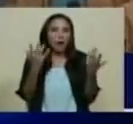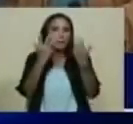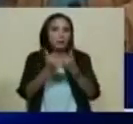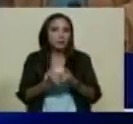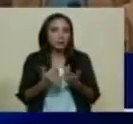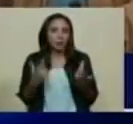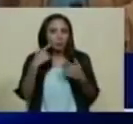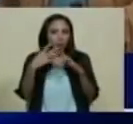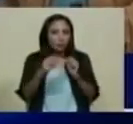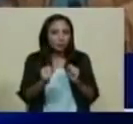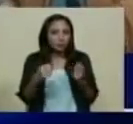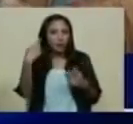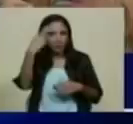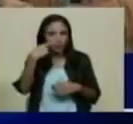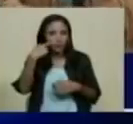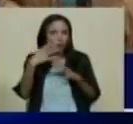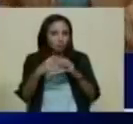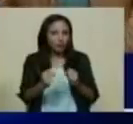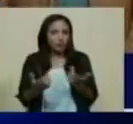me entienden la reflexión, compañero?